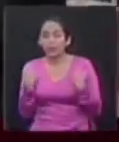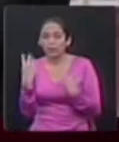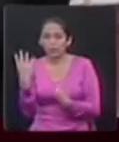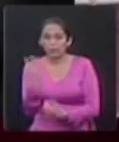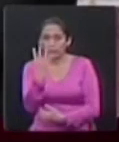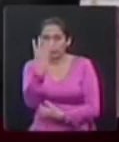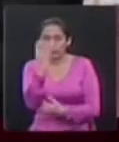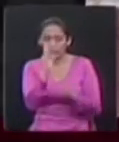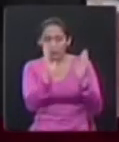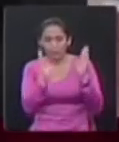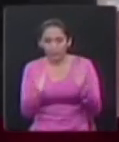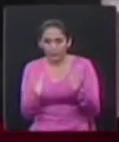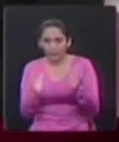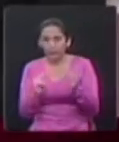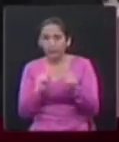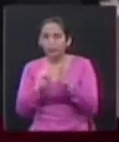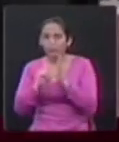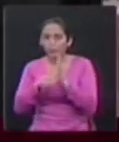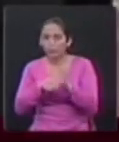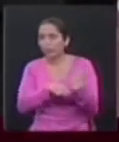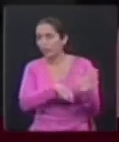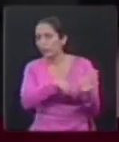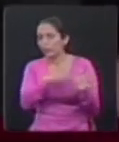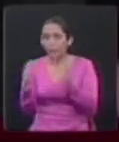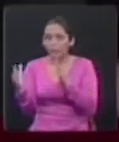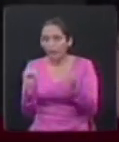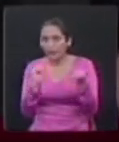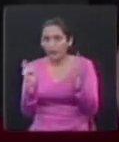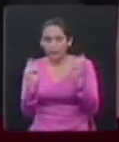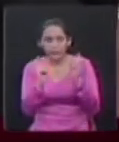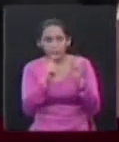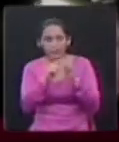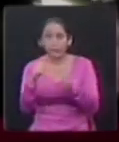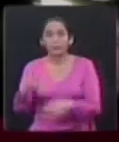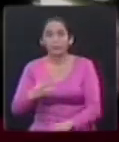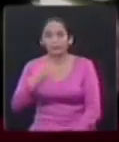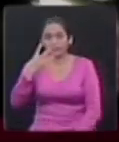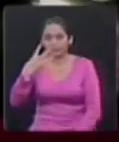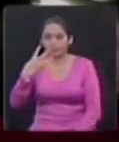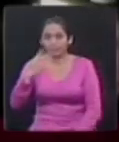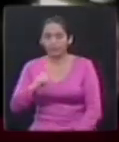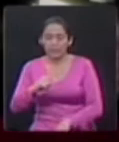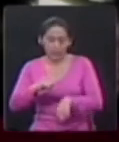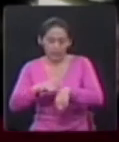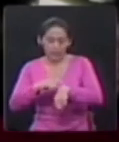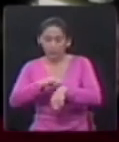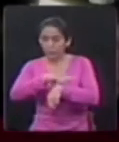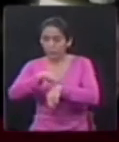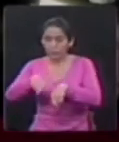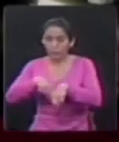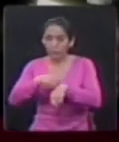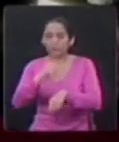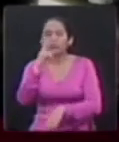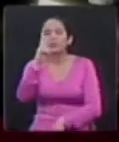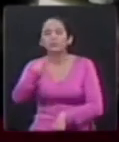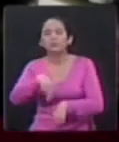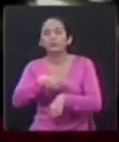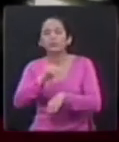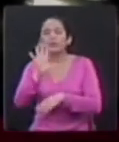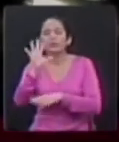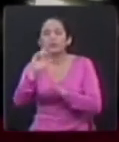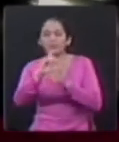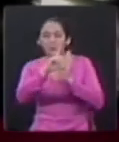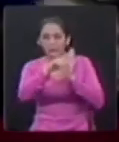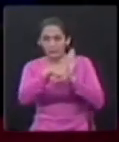cuatro escenografías diferentes que se cambian durante estas dos horas y cuarto de obra y que va contando un poco